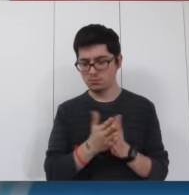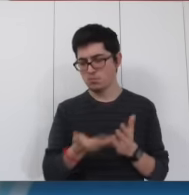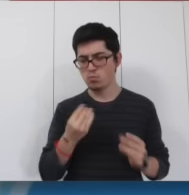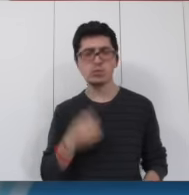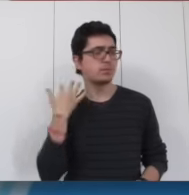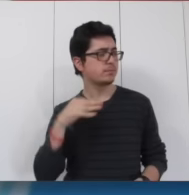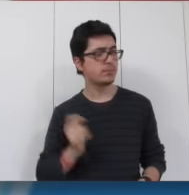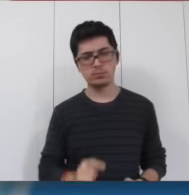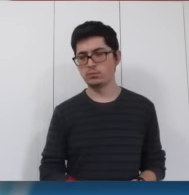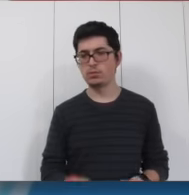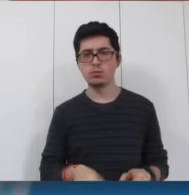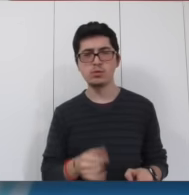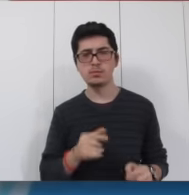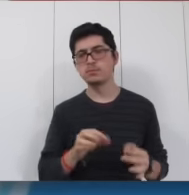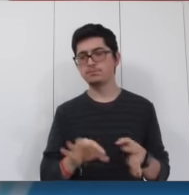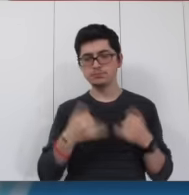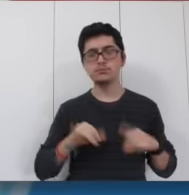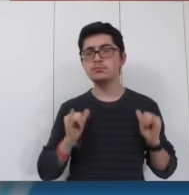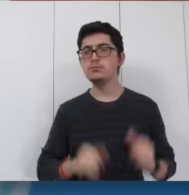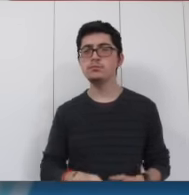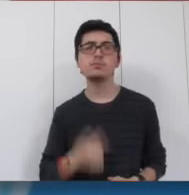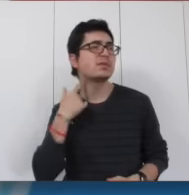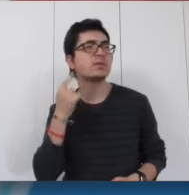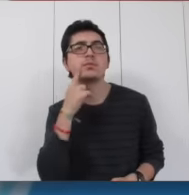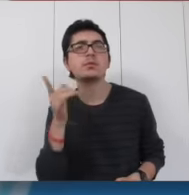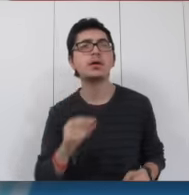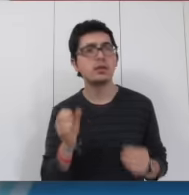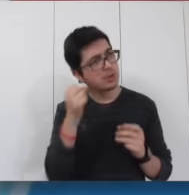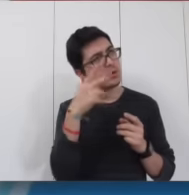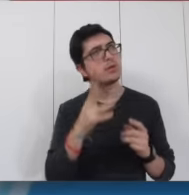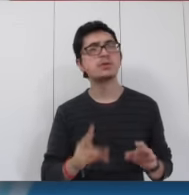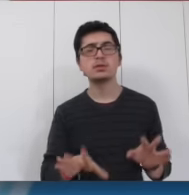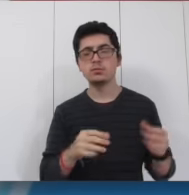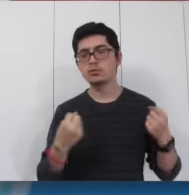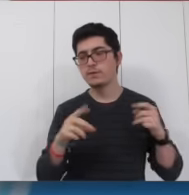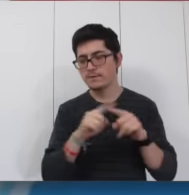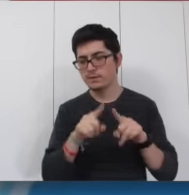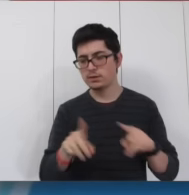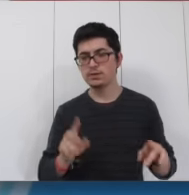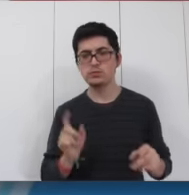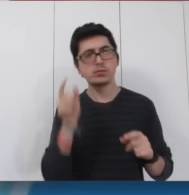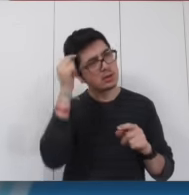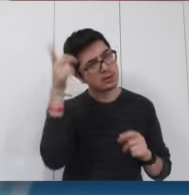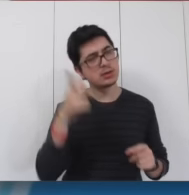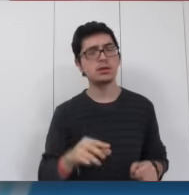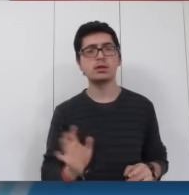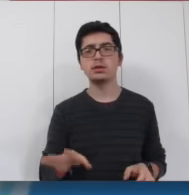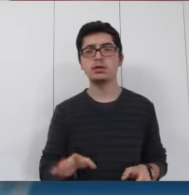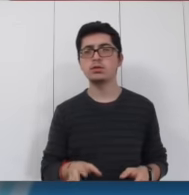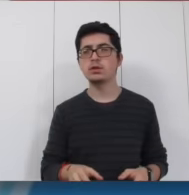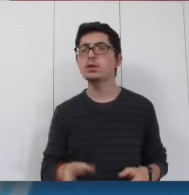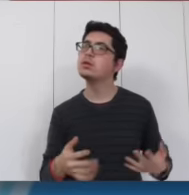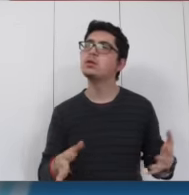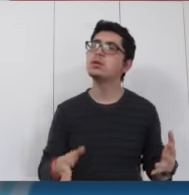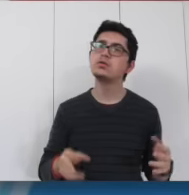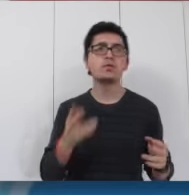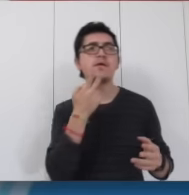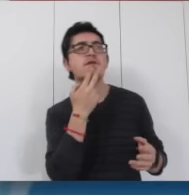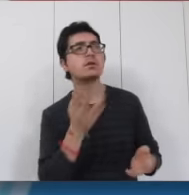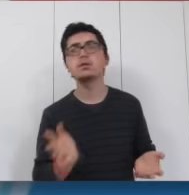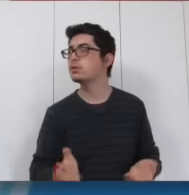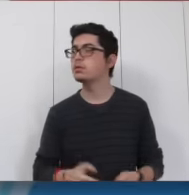libro muy interesante, por supuesto es un libro juvenil, que viene a reflejar muchas veces las ideas que tienen las niñas sobre la